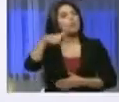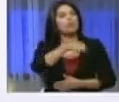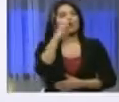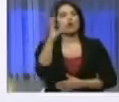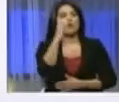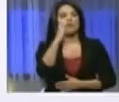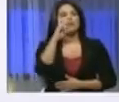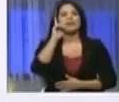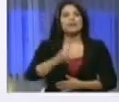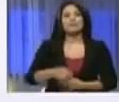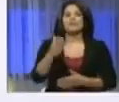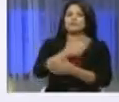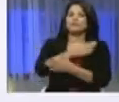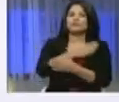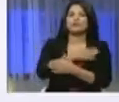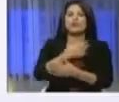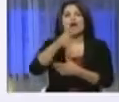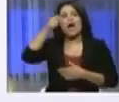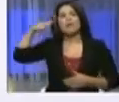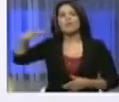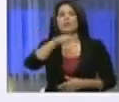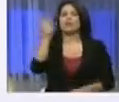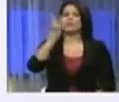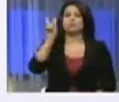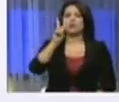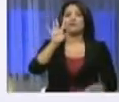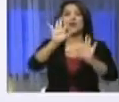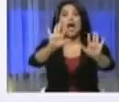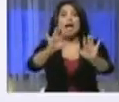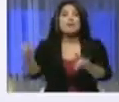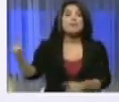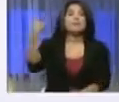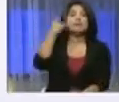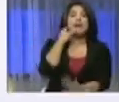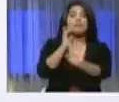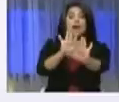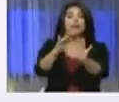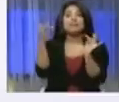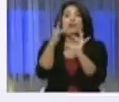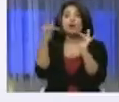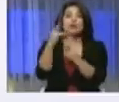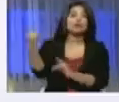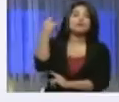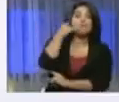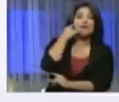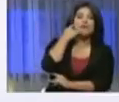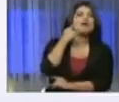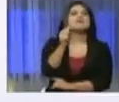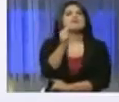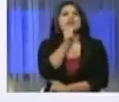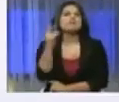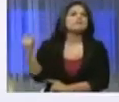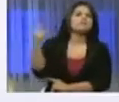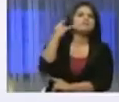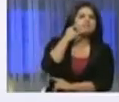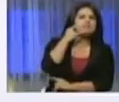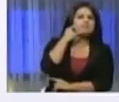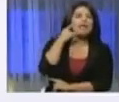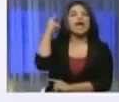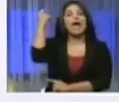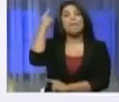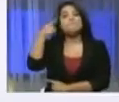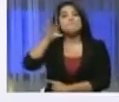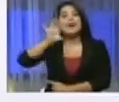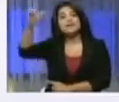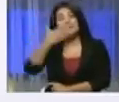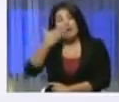nuestro amado pueblo de Venezuela. Tenemos una llamada telefónica desde Arabia Saudita,